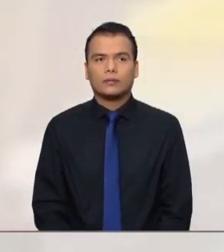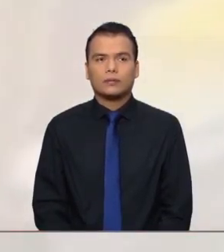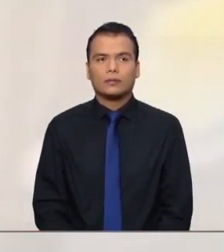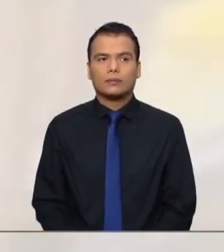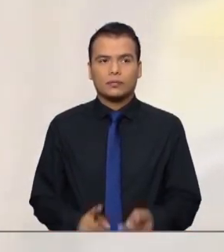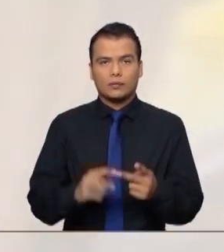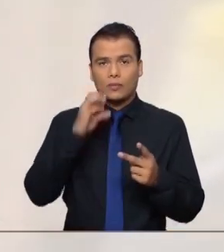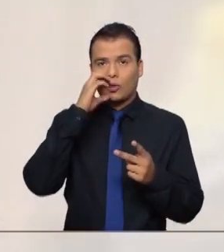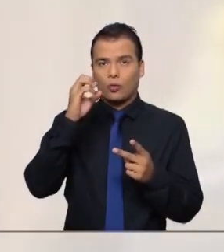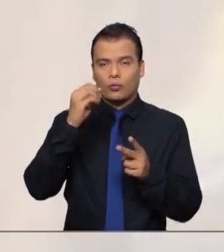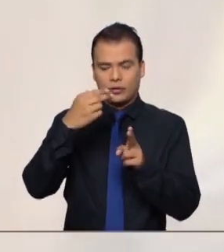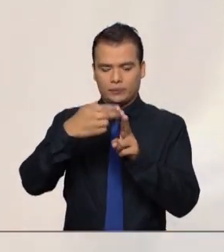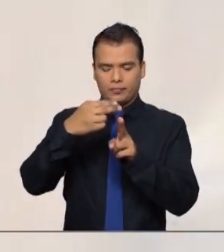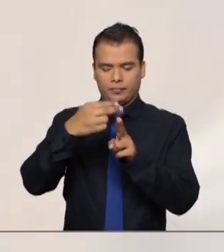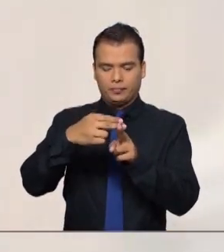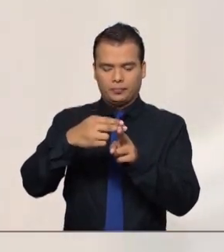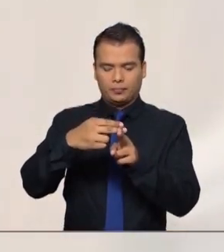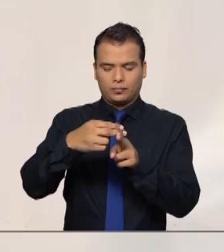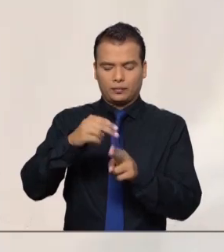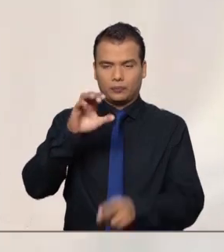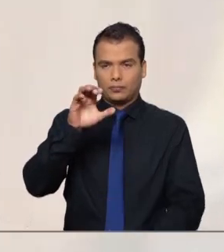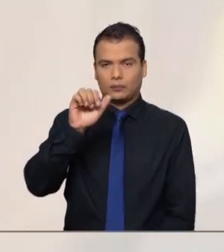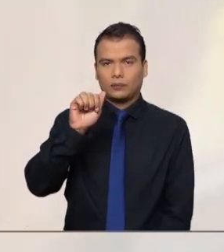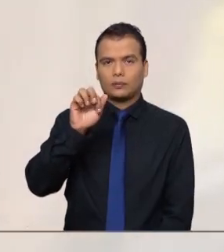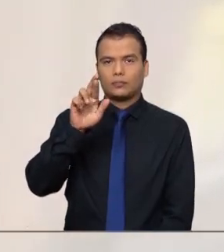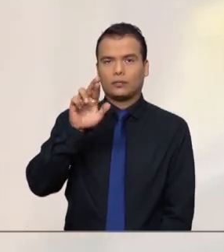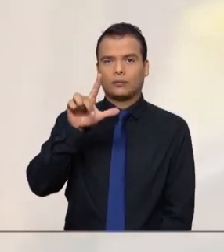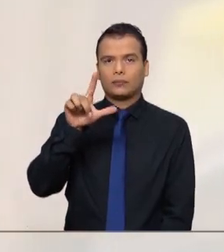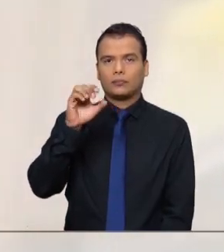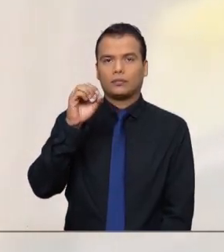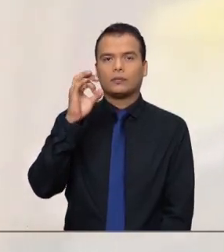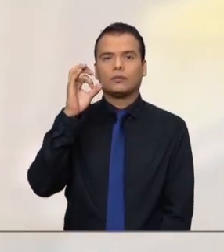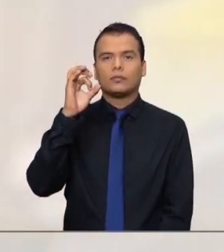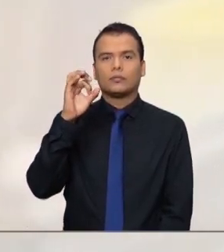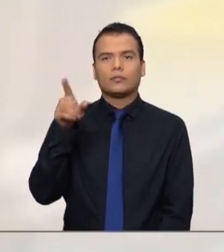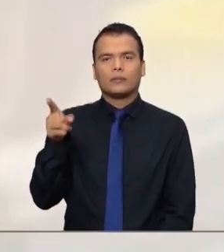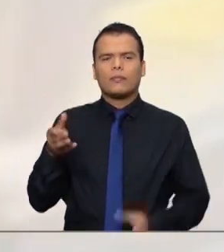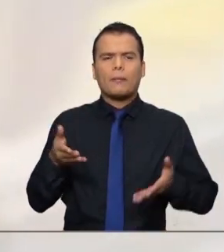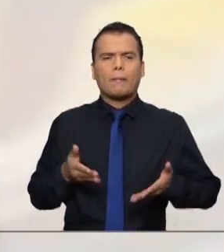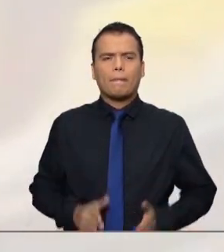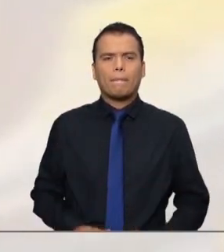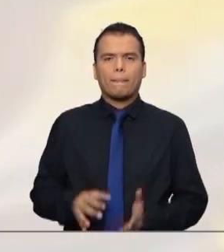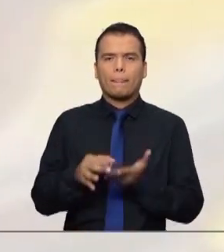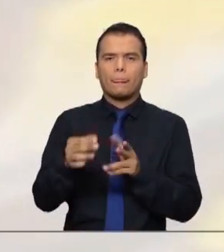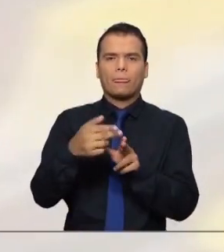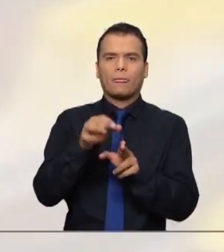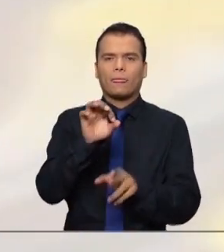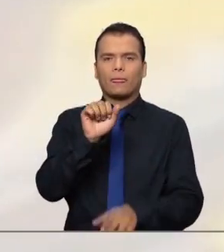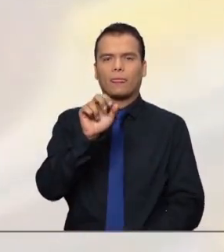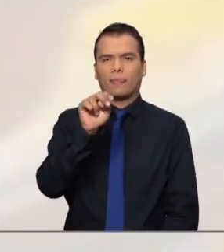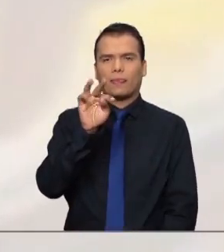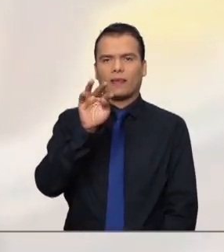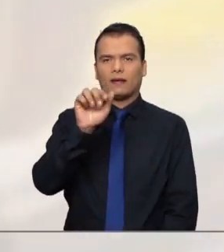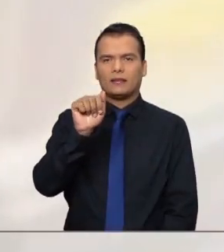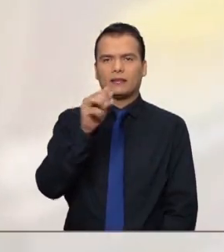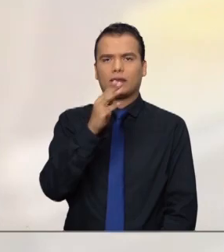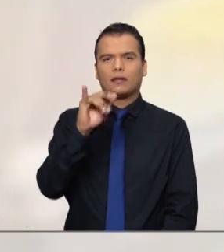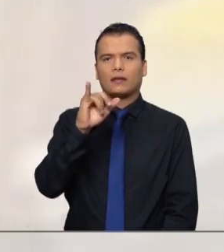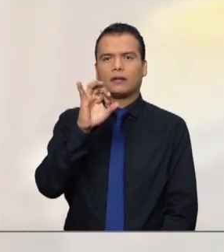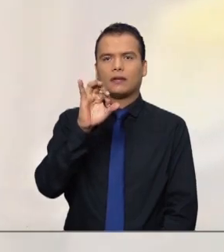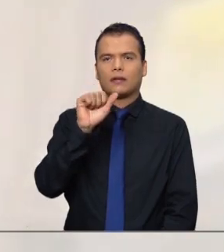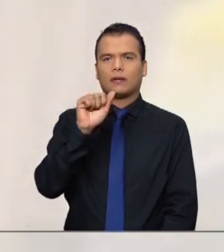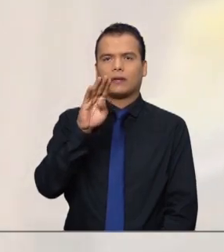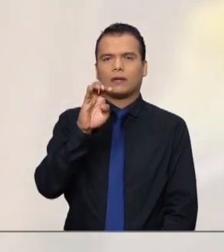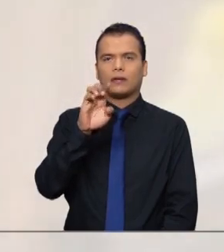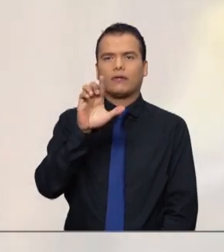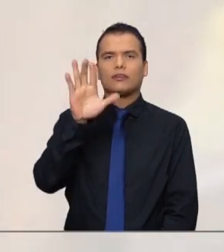Y este hombre que aparece también en pantalla es identificado como Luis Carlos Mendieta, natural de Santa Isabel, Tolima, y fue también reportado como desaparecido